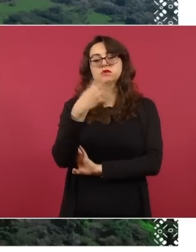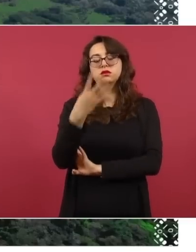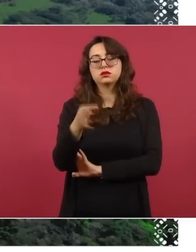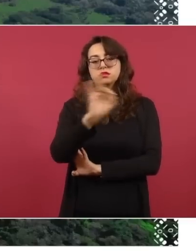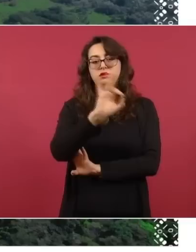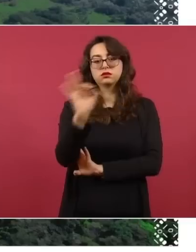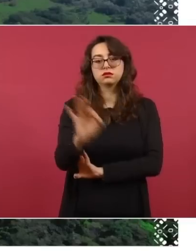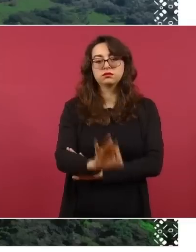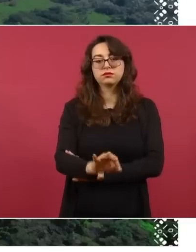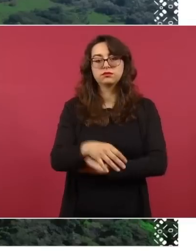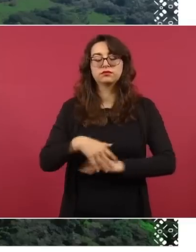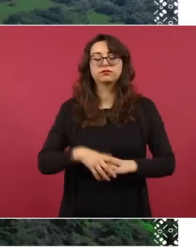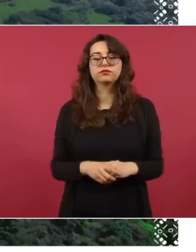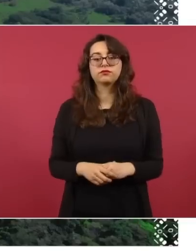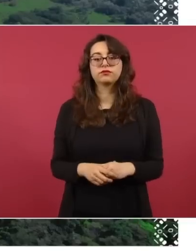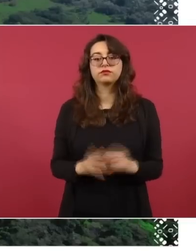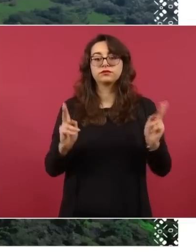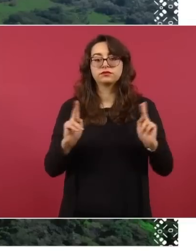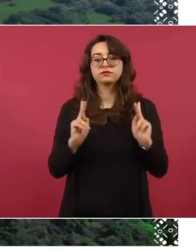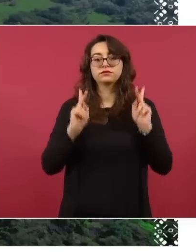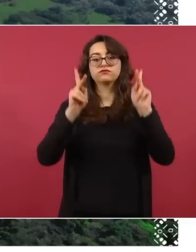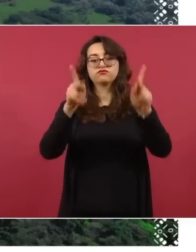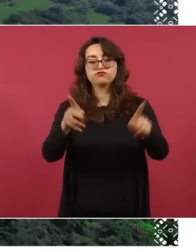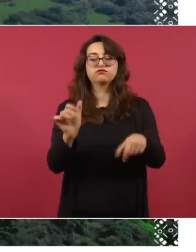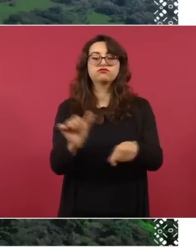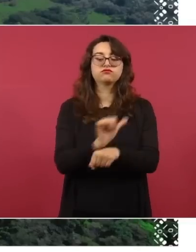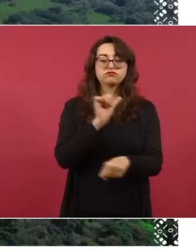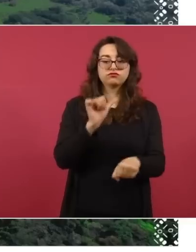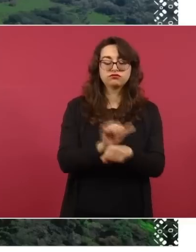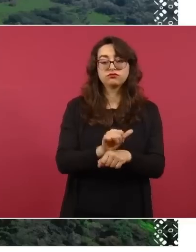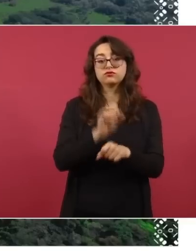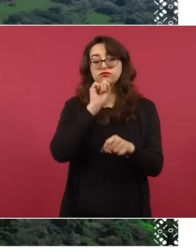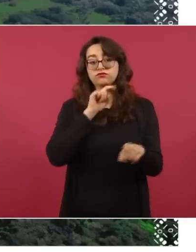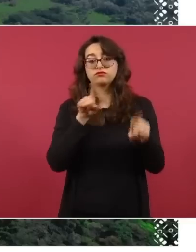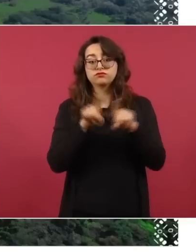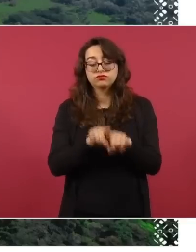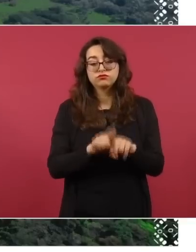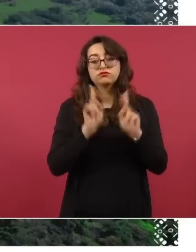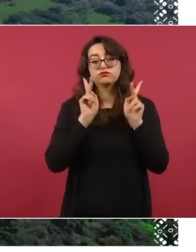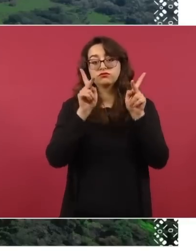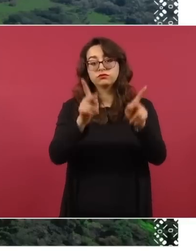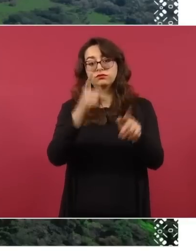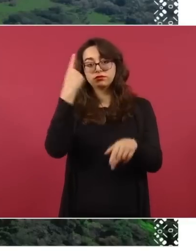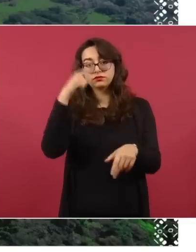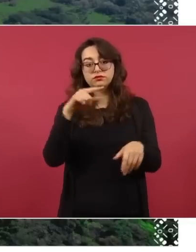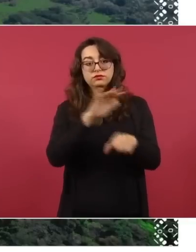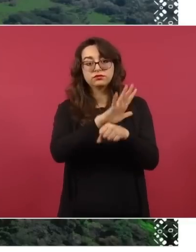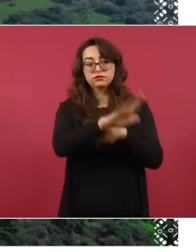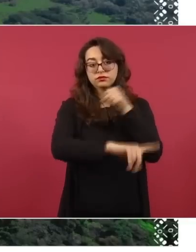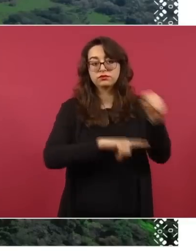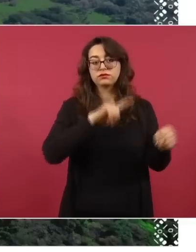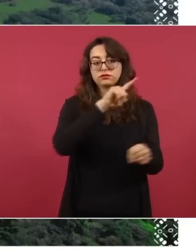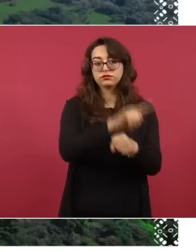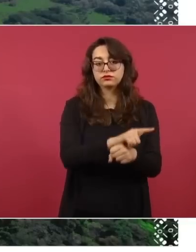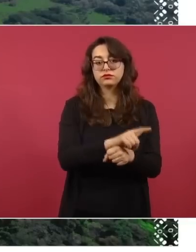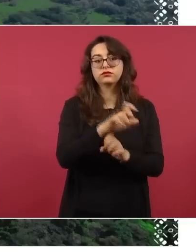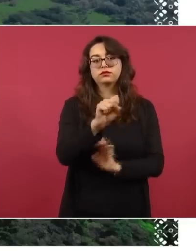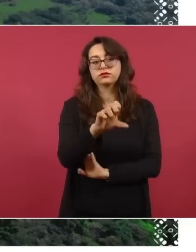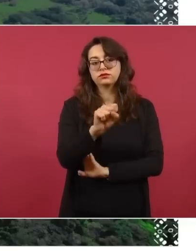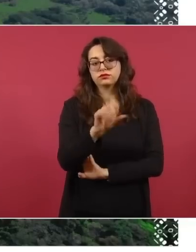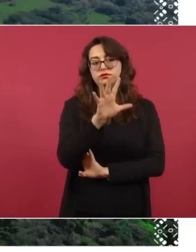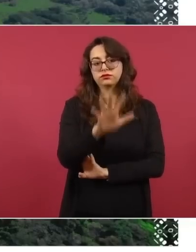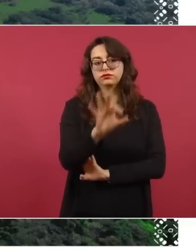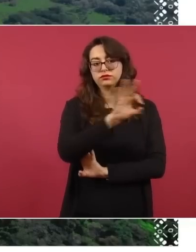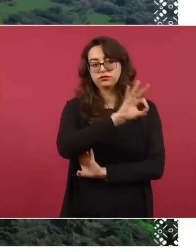los 184 pasos peatonales vehiculares y de faunas registra un avance del 65% y el bulevar